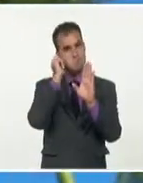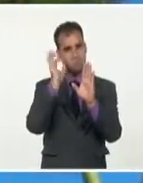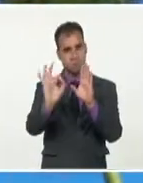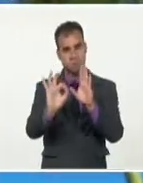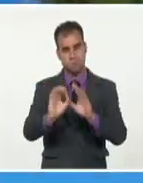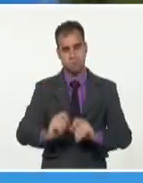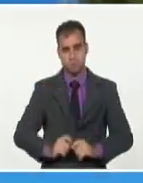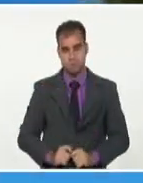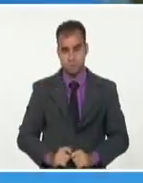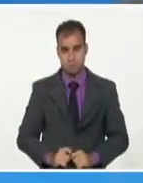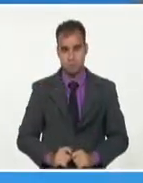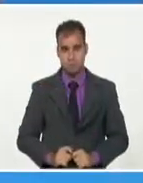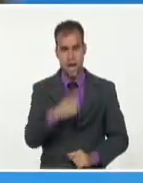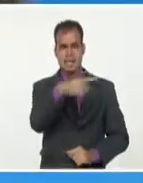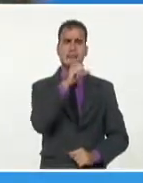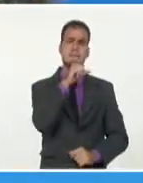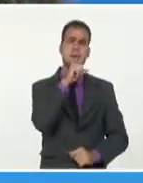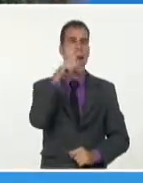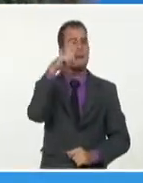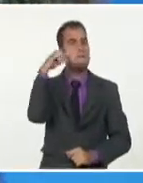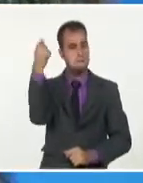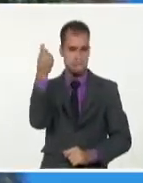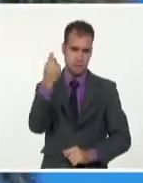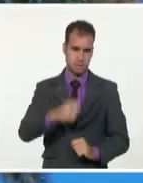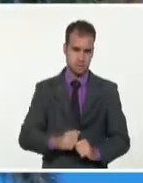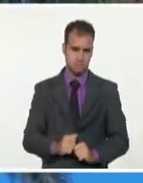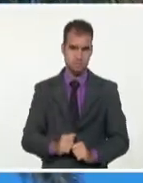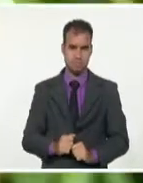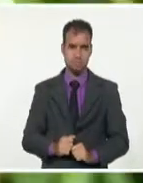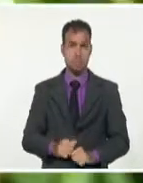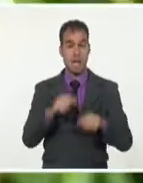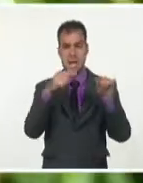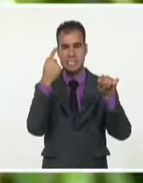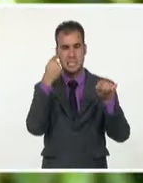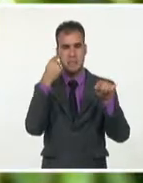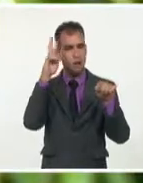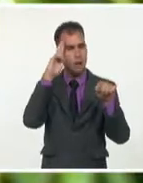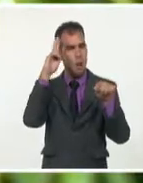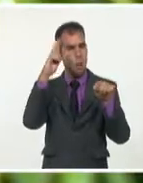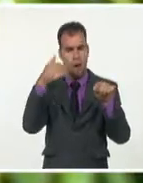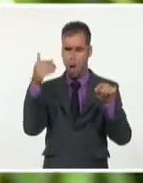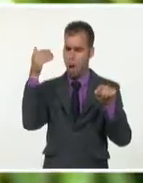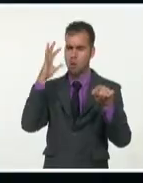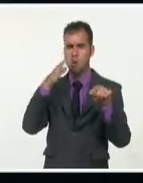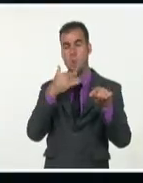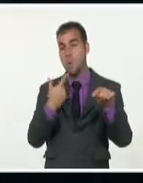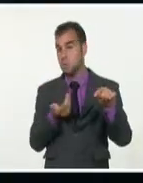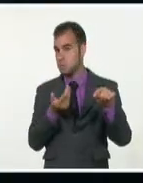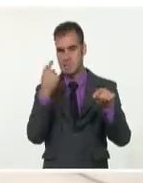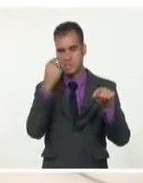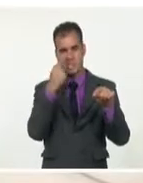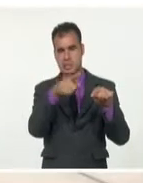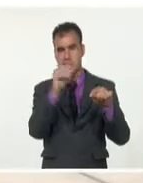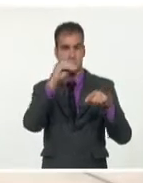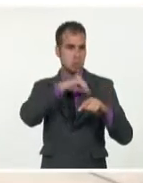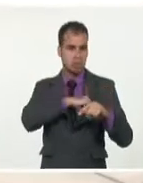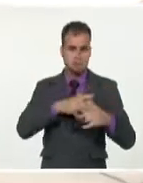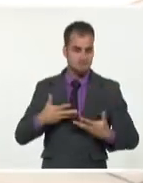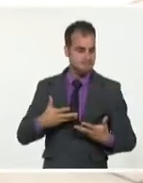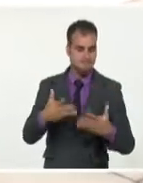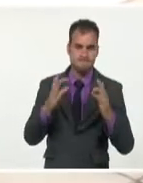unción hubo en su seno que cuando se escribe de ella es como la raíz del alma, con suavidad de hijo y con entrañable afecto? Esa